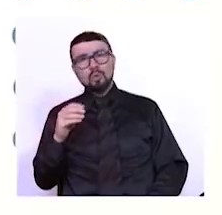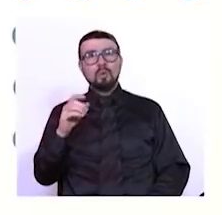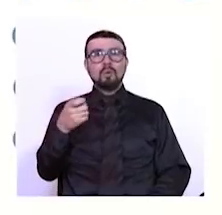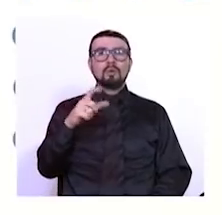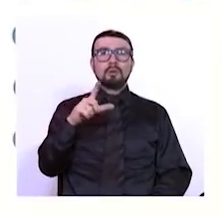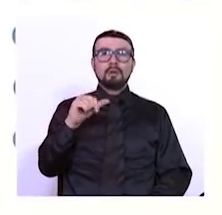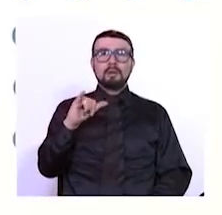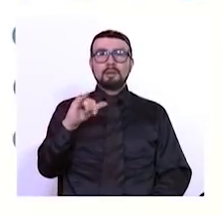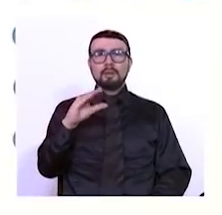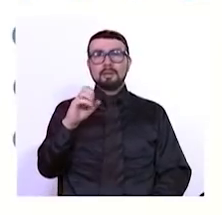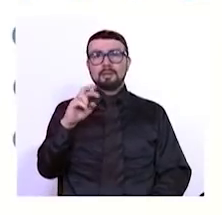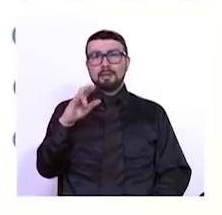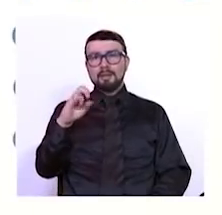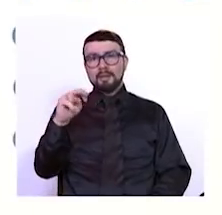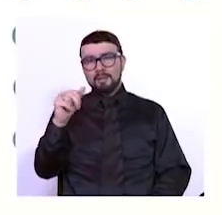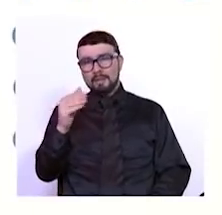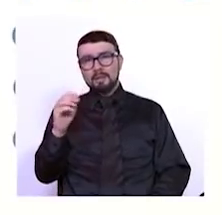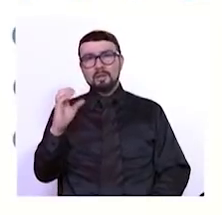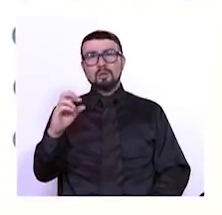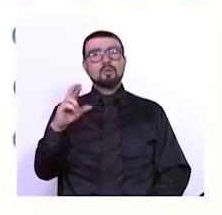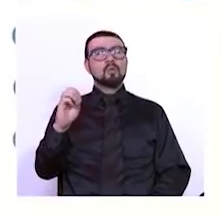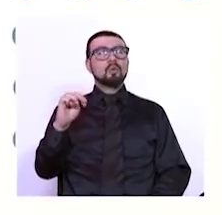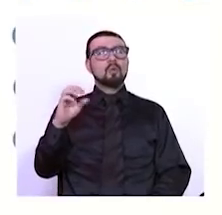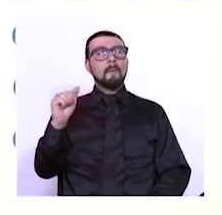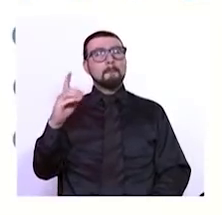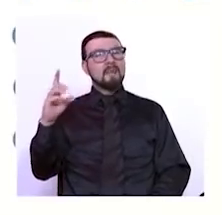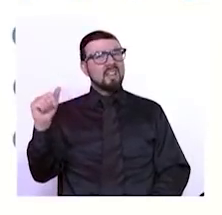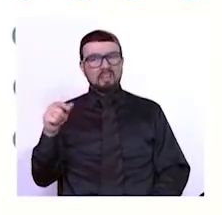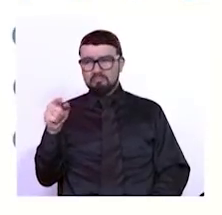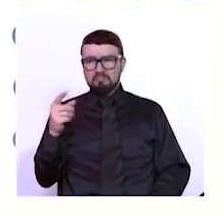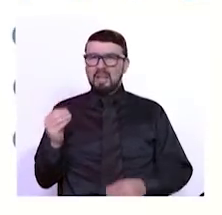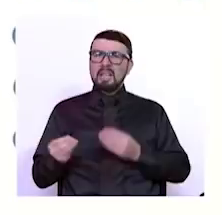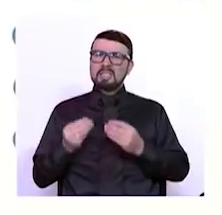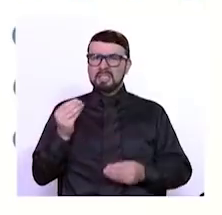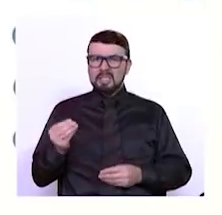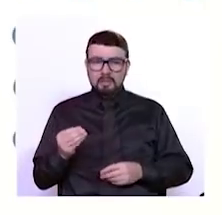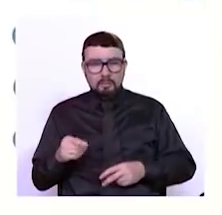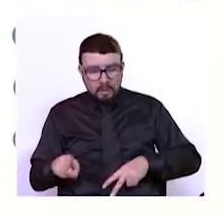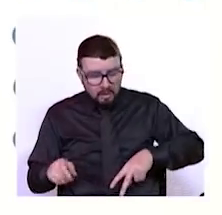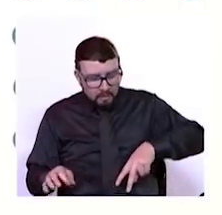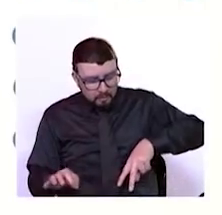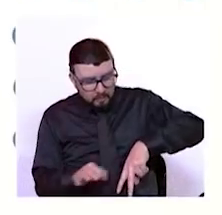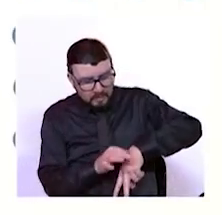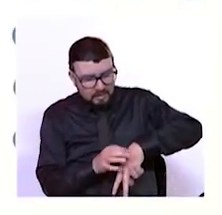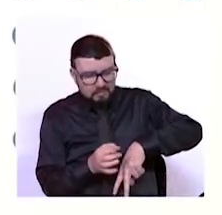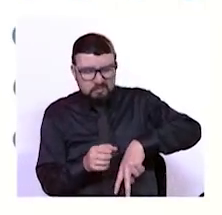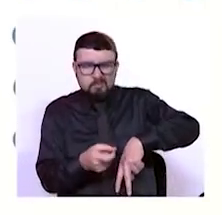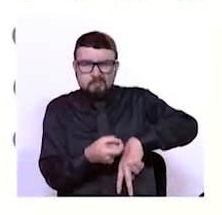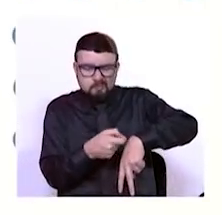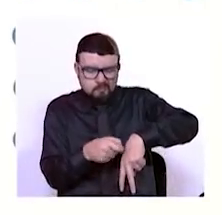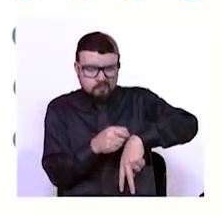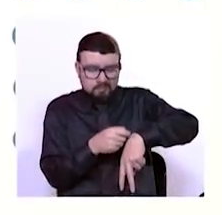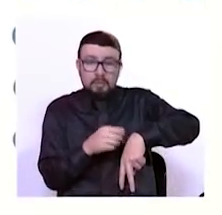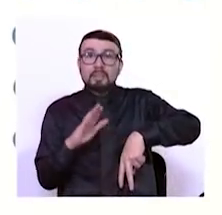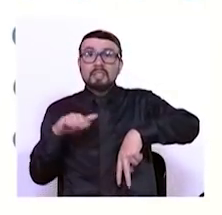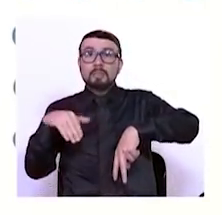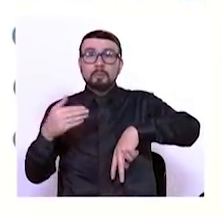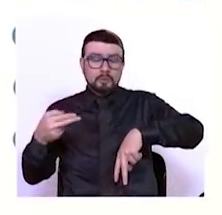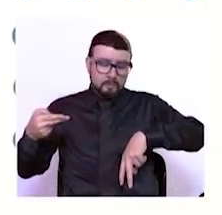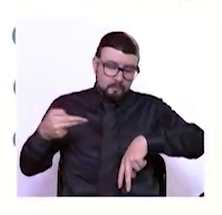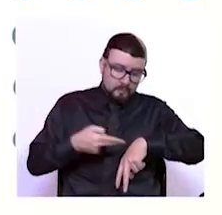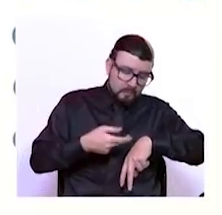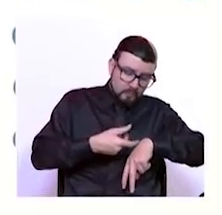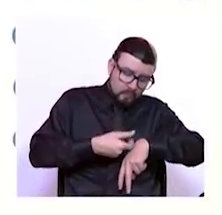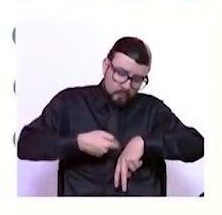pesada, la glicerina cromada, que lo que hacían era producir trombos. Y luego, con una aguja más grande, con un